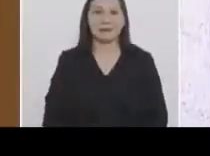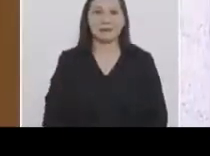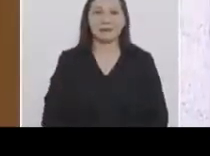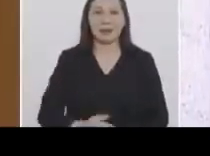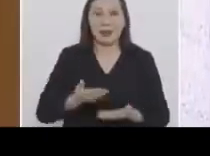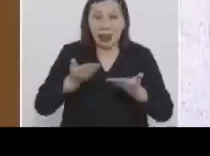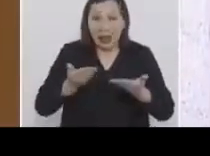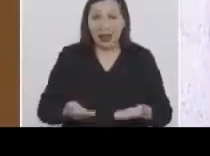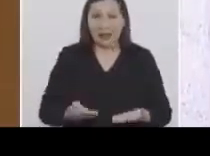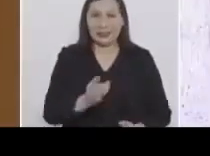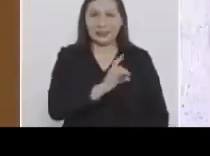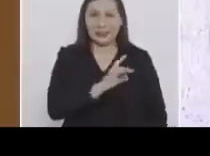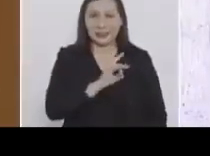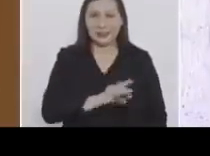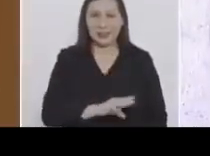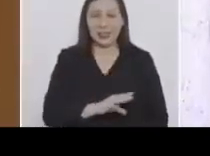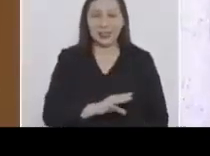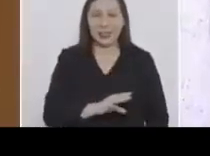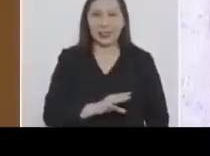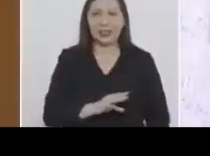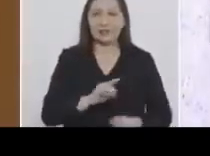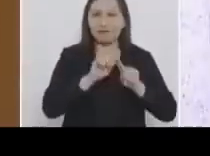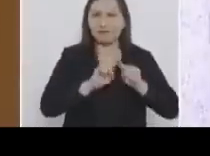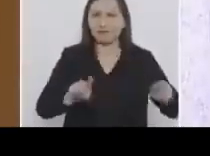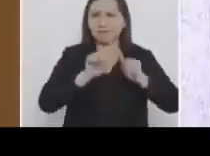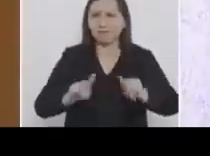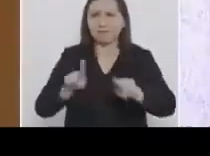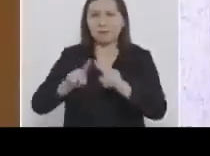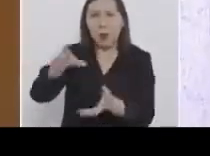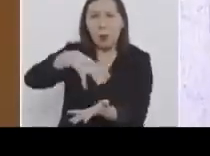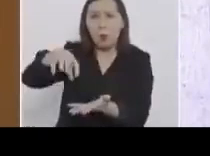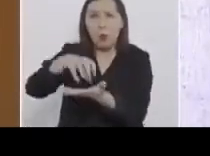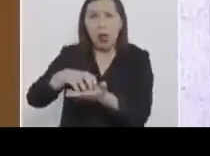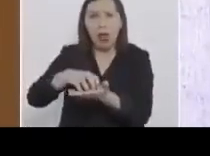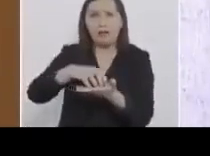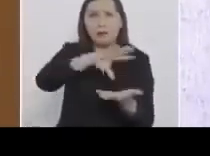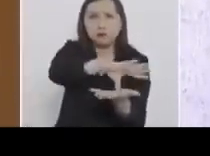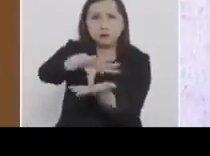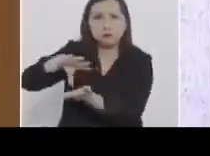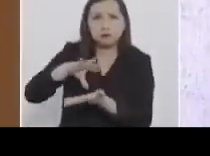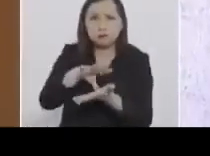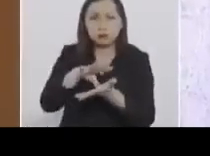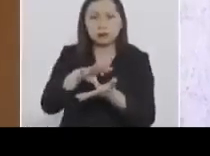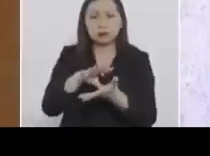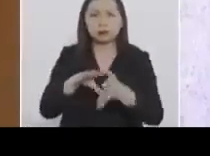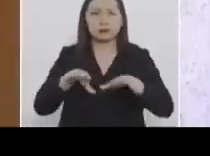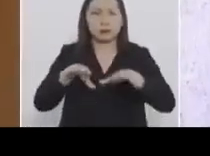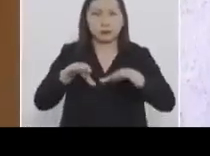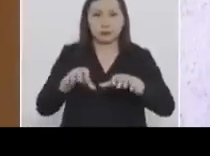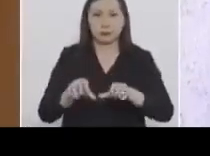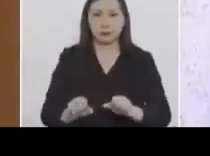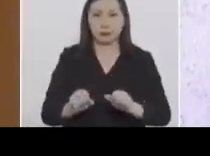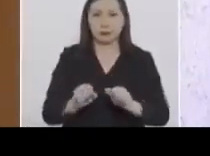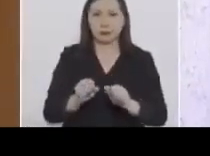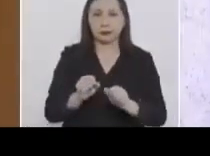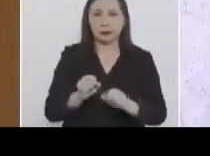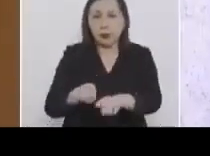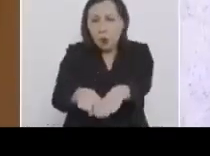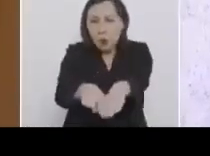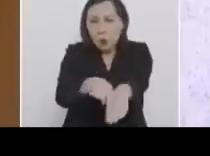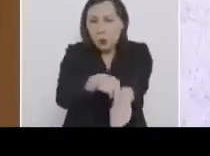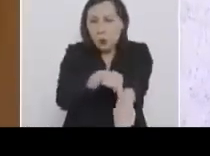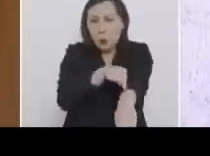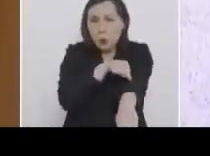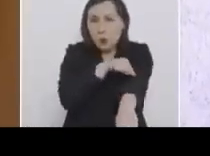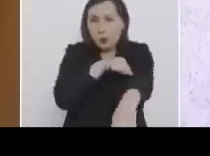Este Chile, hecho de diversos pueblos y naciones, instalado en una cornisa del